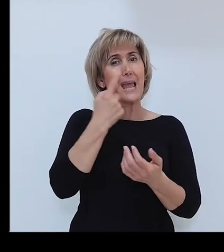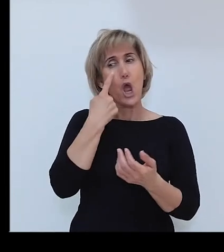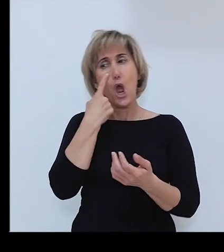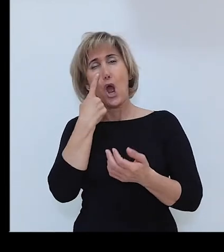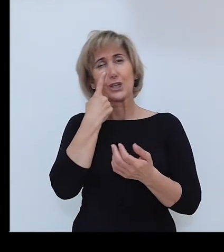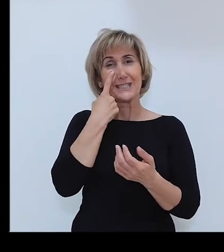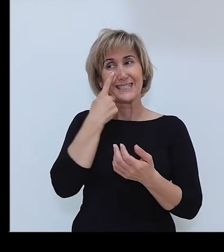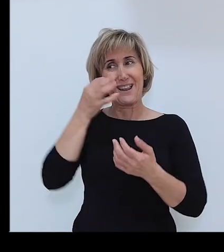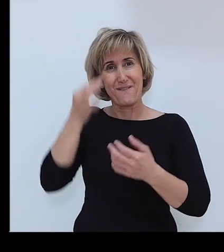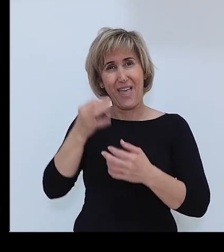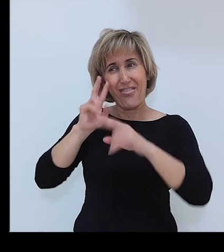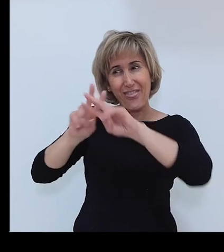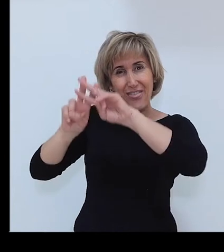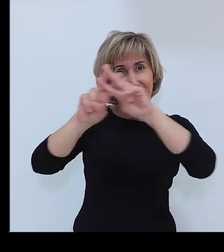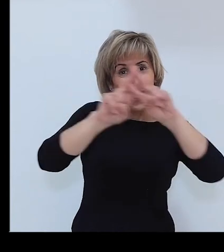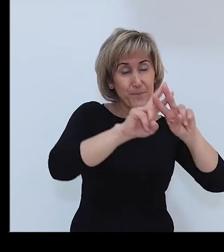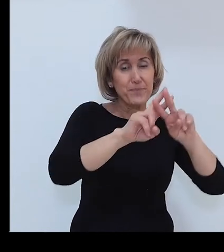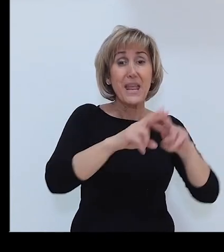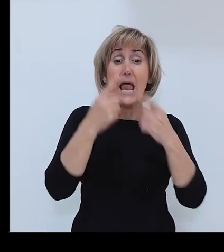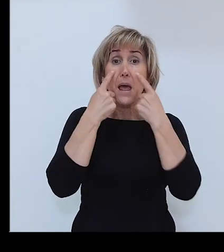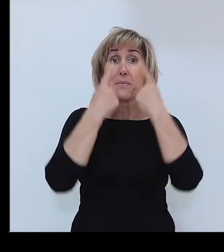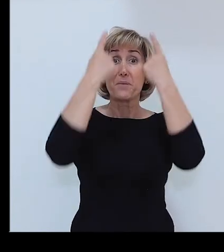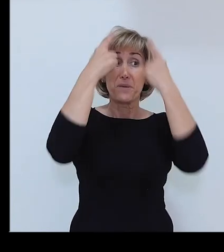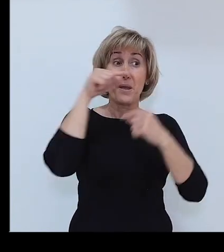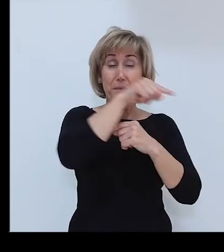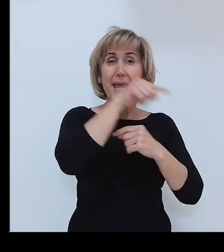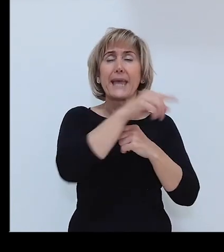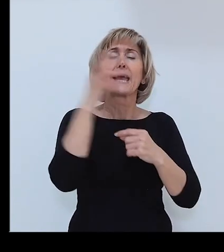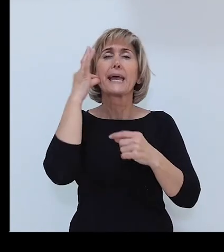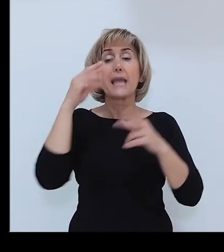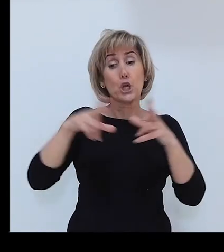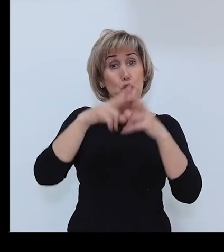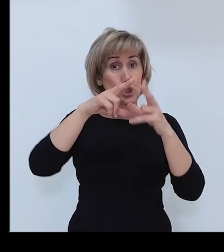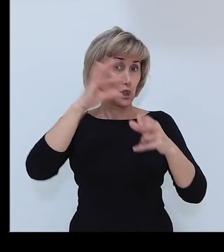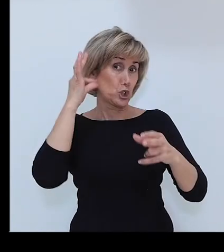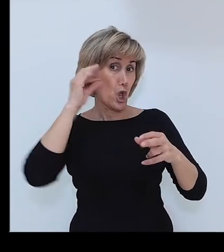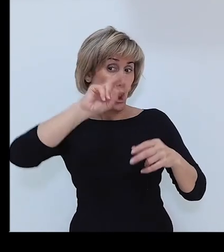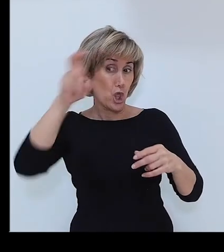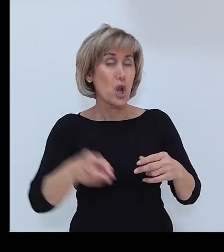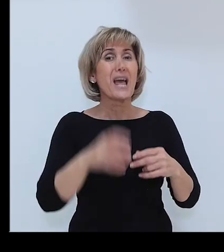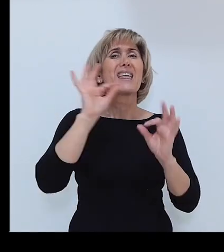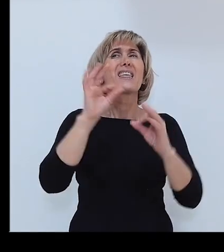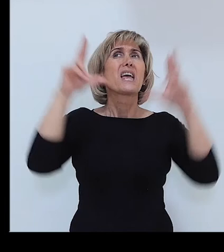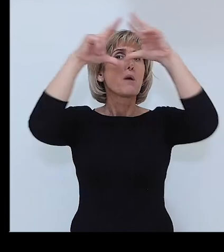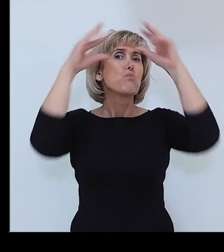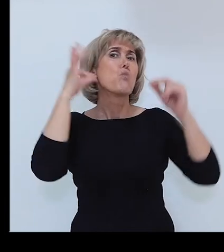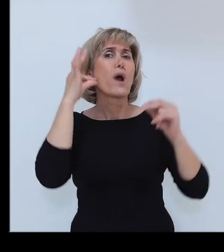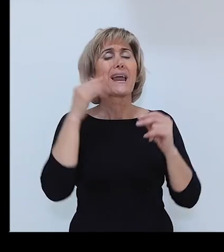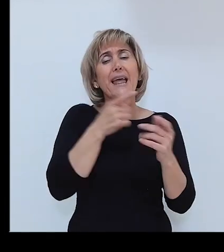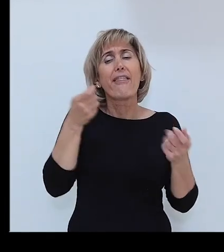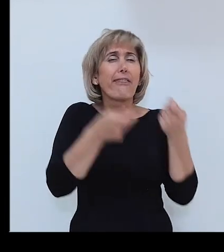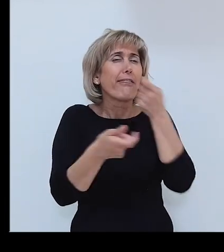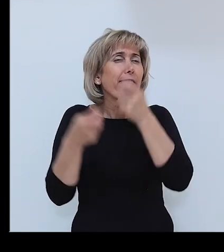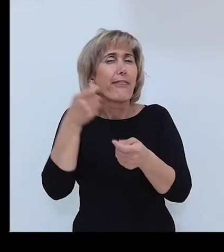porque reivindicó también el papel de la observación empírica. Creo que es la primera socióloga que